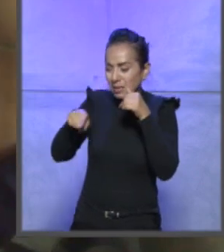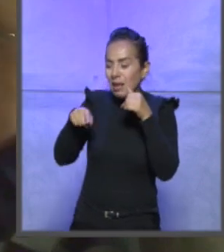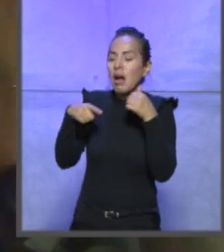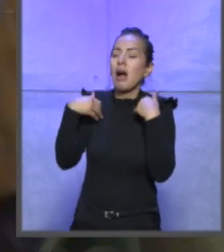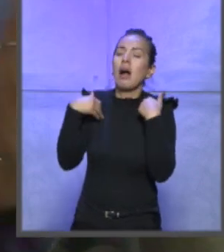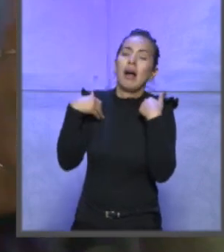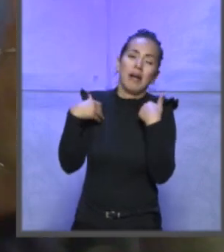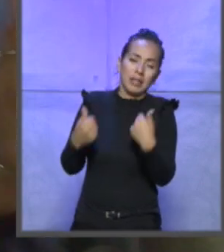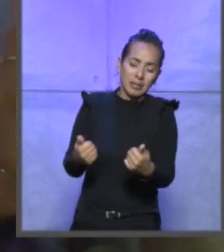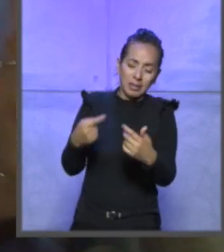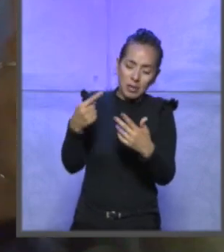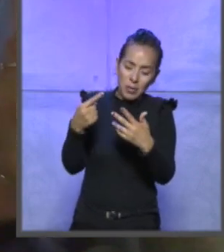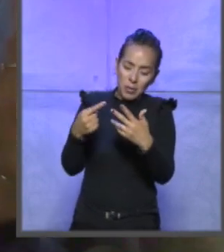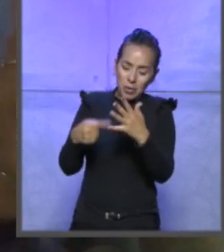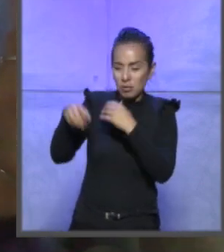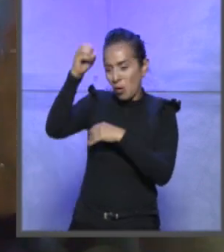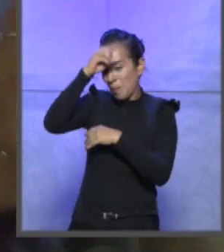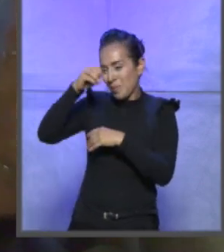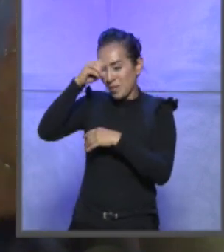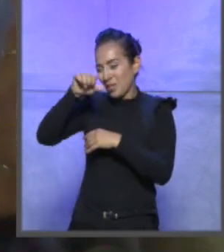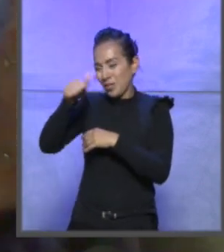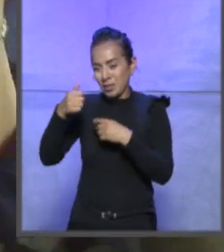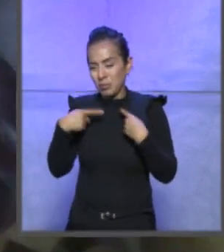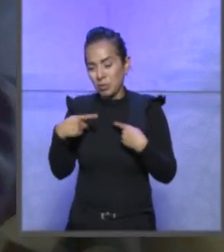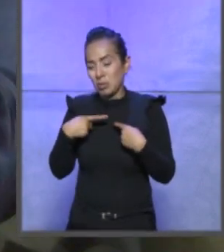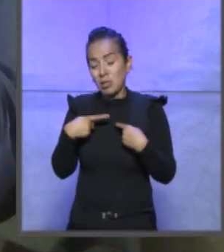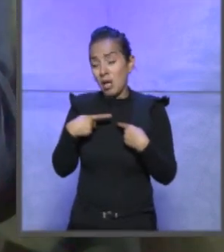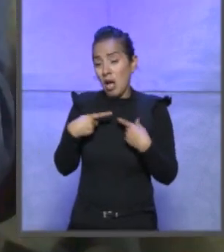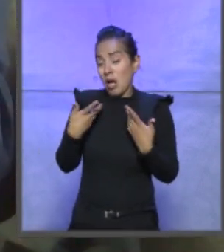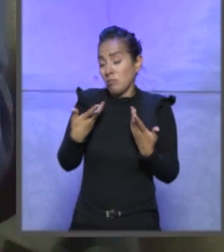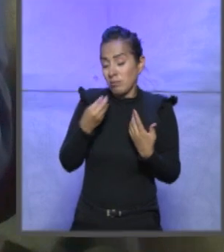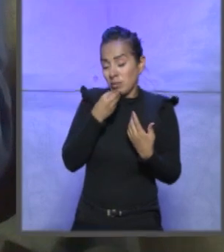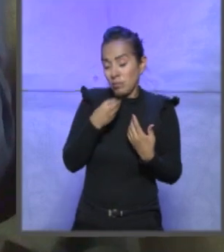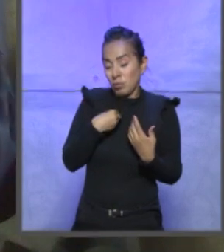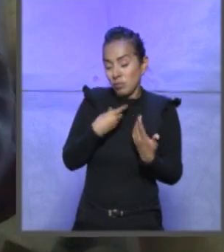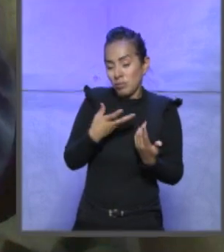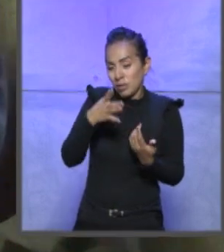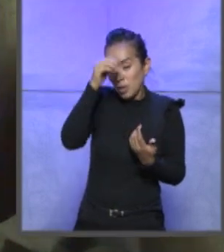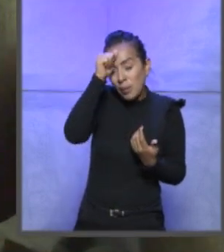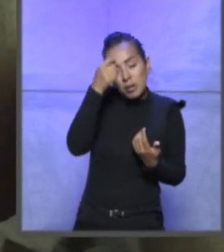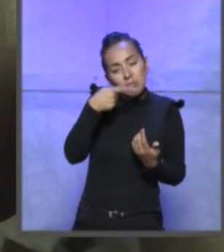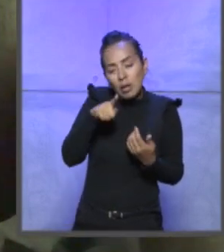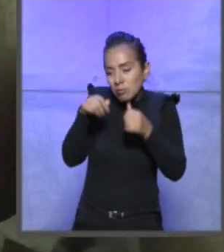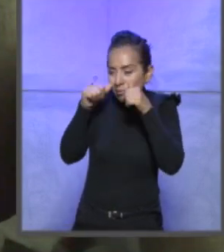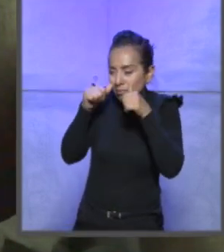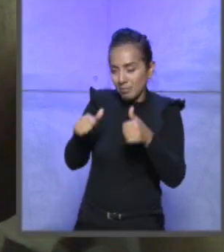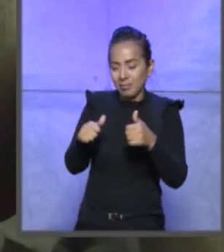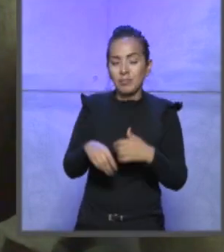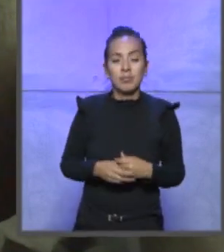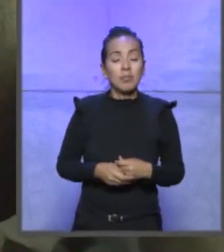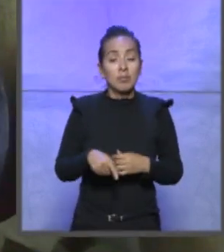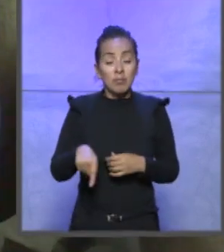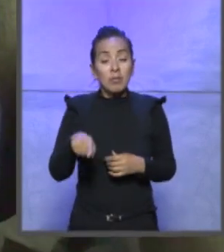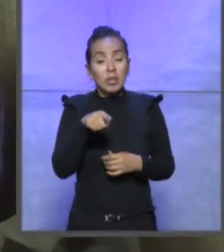y comprender los argumentos de los demás, aunque no los compartamos. Entonces, a mí me parece fundamental